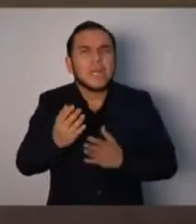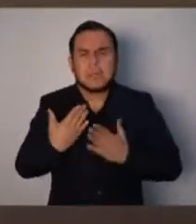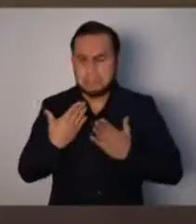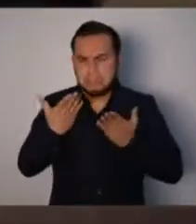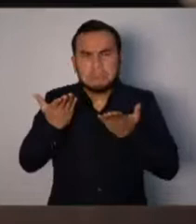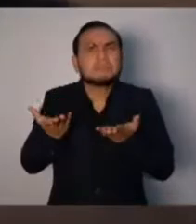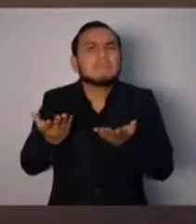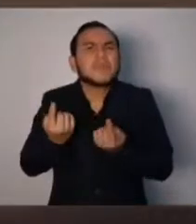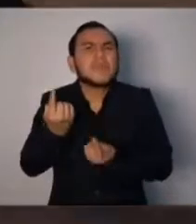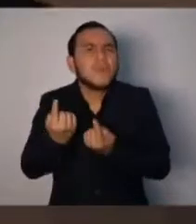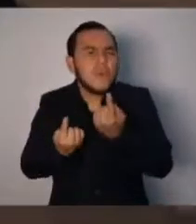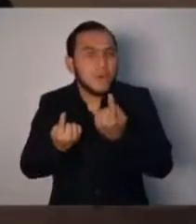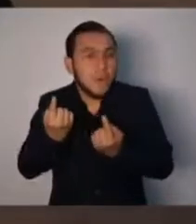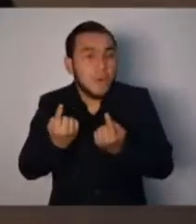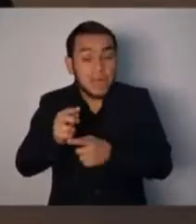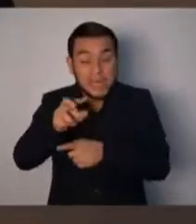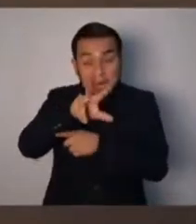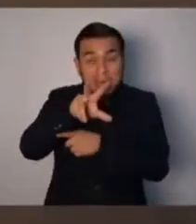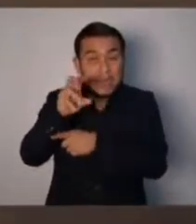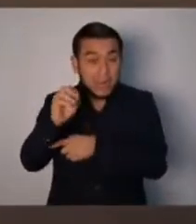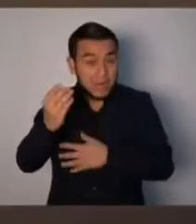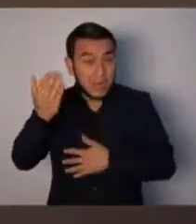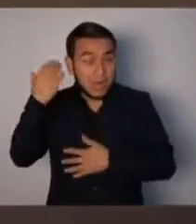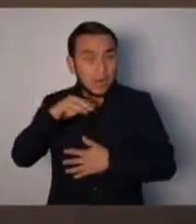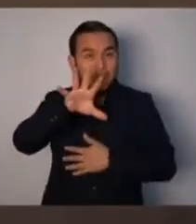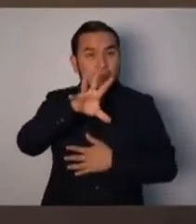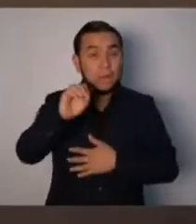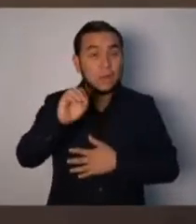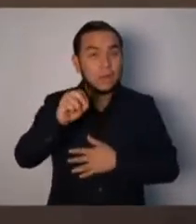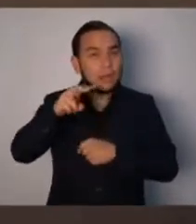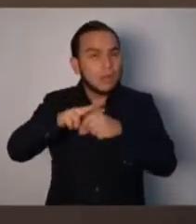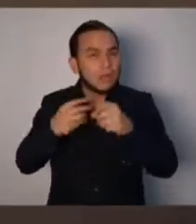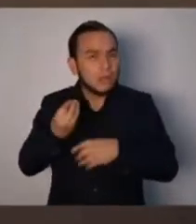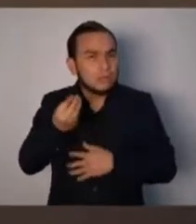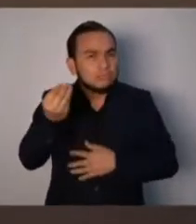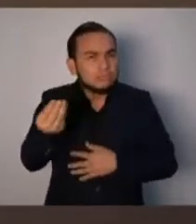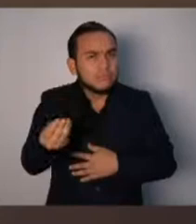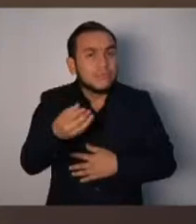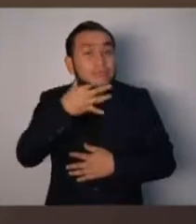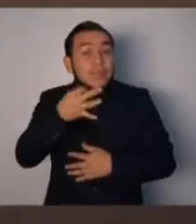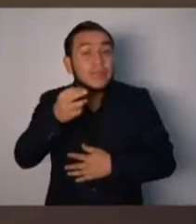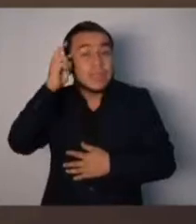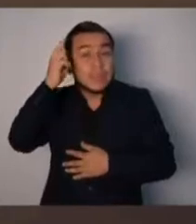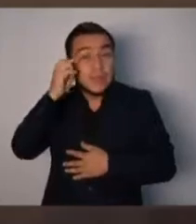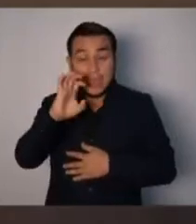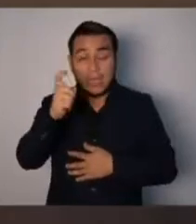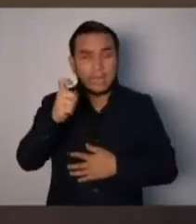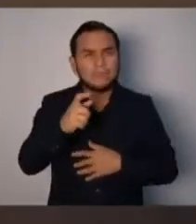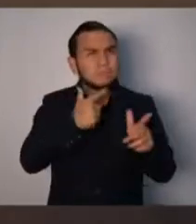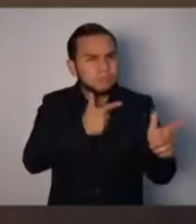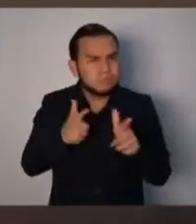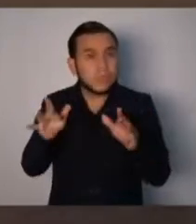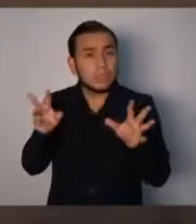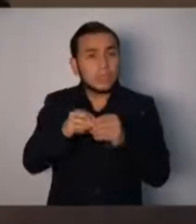después de 30 años les dieron 50 dólares la mayoría de excombatientes con los que me he reunido